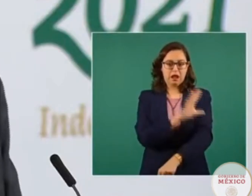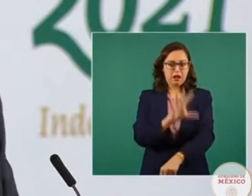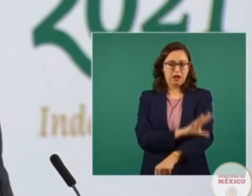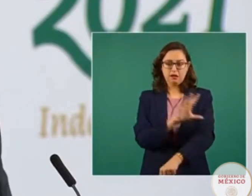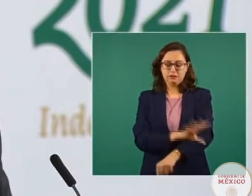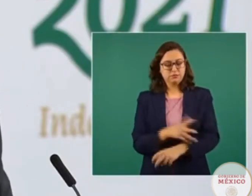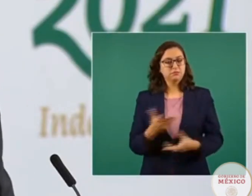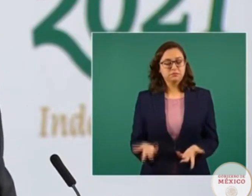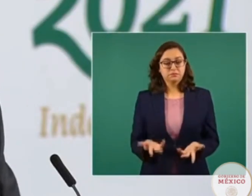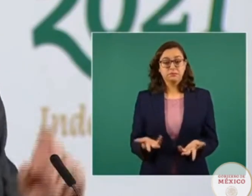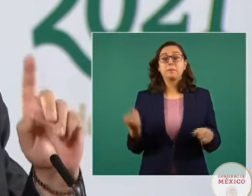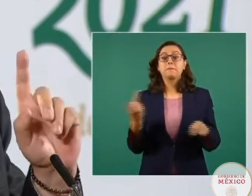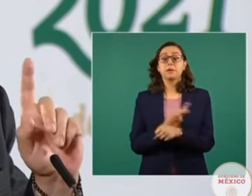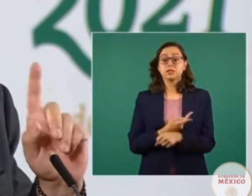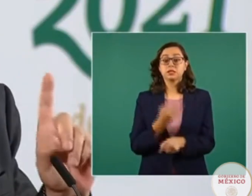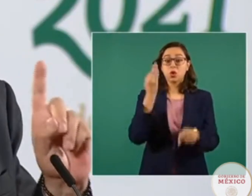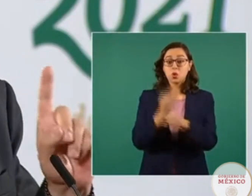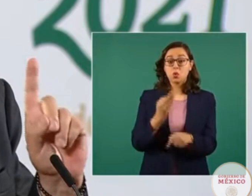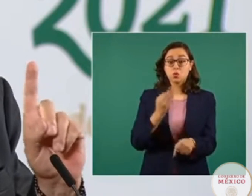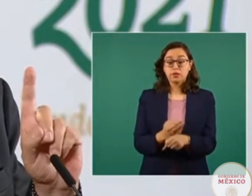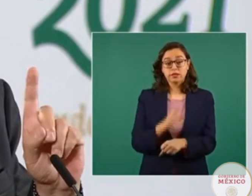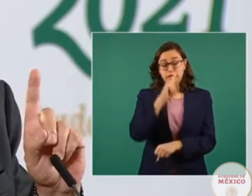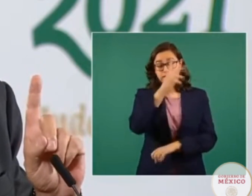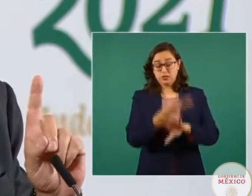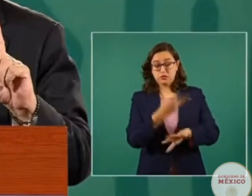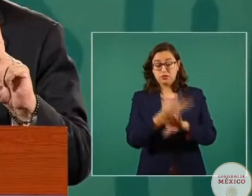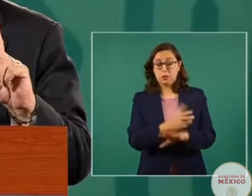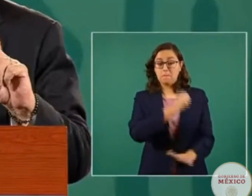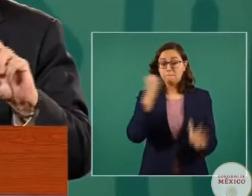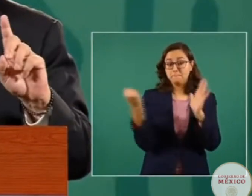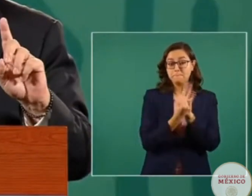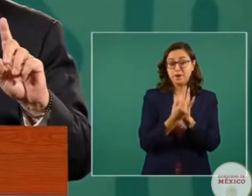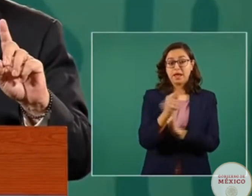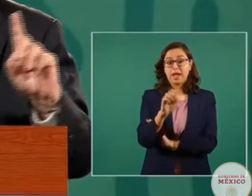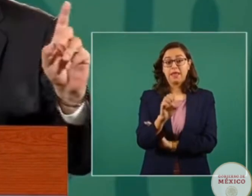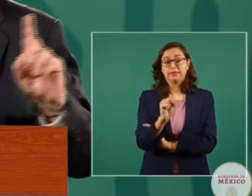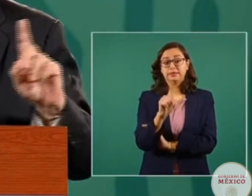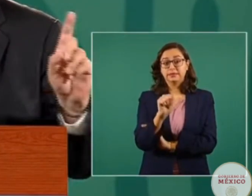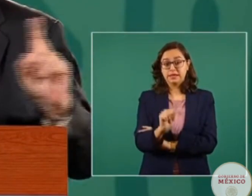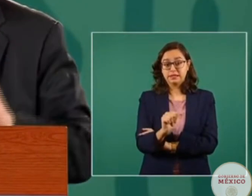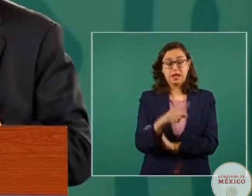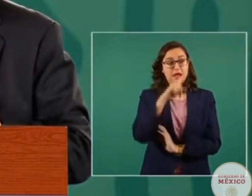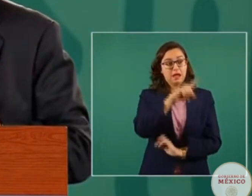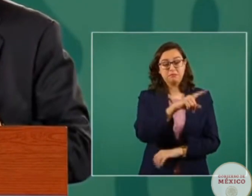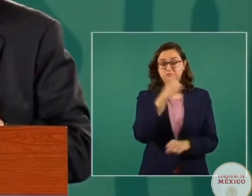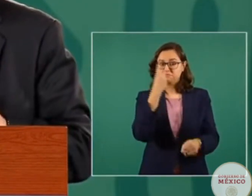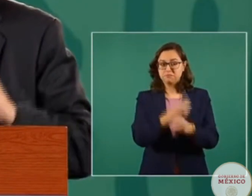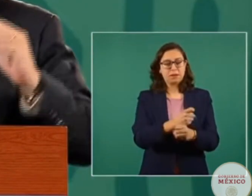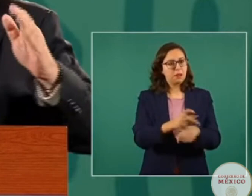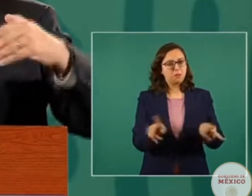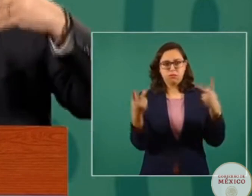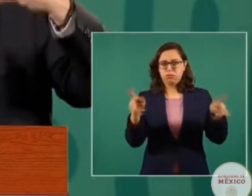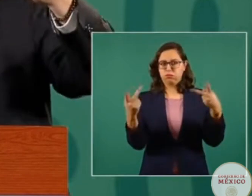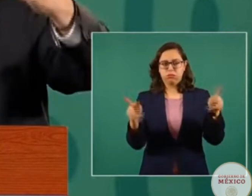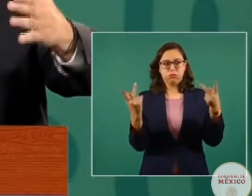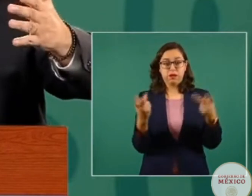empresa norteamericana Tesla es la número 1 en ventas de vehículos del mundo. Ya no es Toyota o Volkswagen. Entonces,